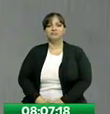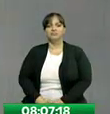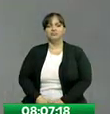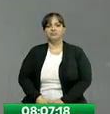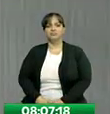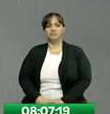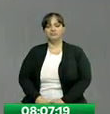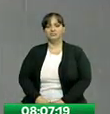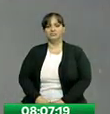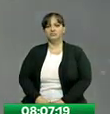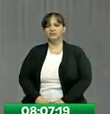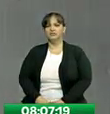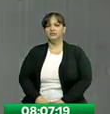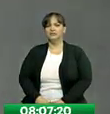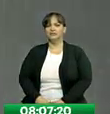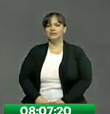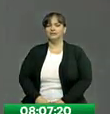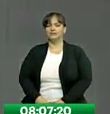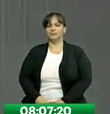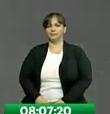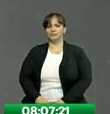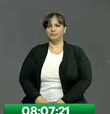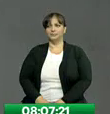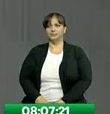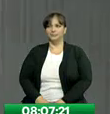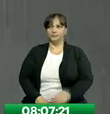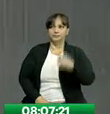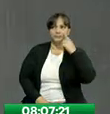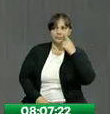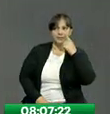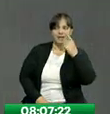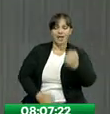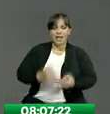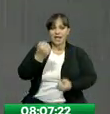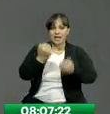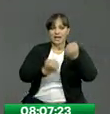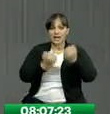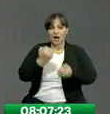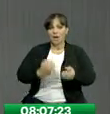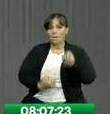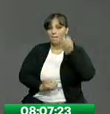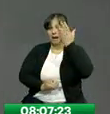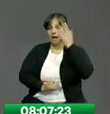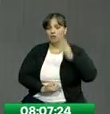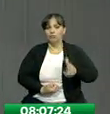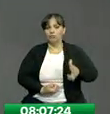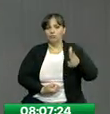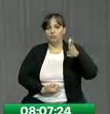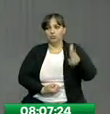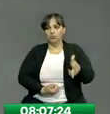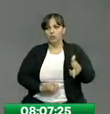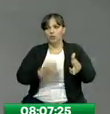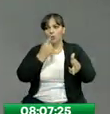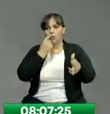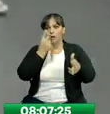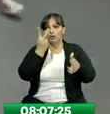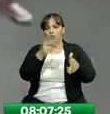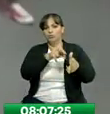y me sientes aprecia a dos sujetos que se bajan en este automóvil color blanco al pie de local